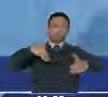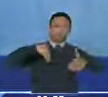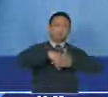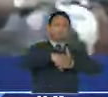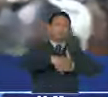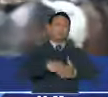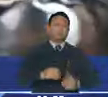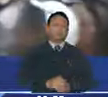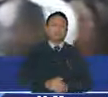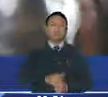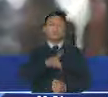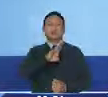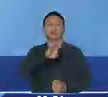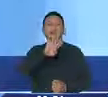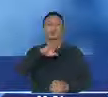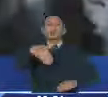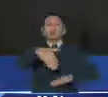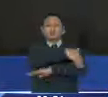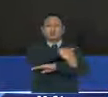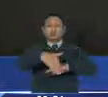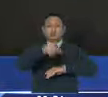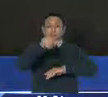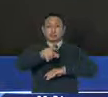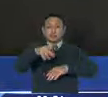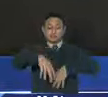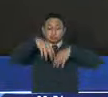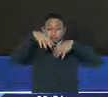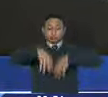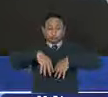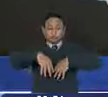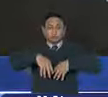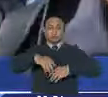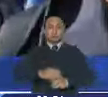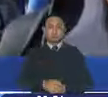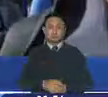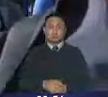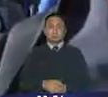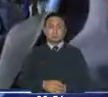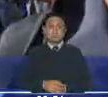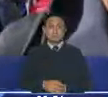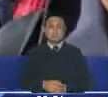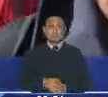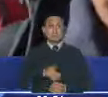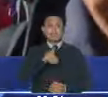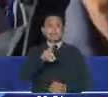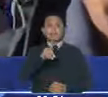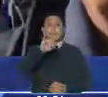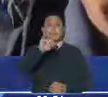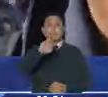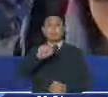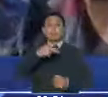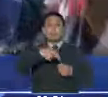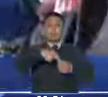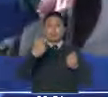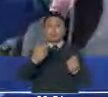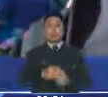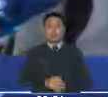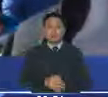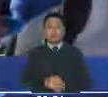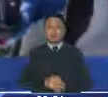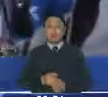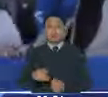74 carreteras principales por manifestantes que se mantienen en su pedido. Que señora Dina te renuncie porque acepta que